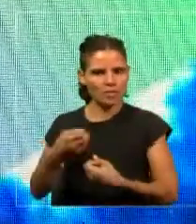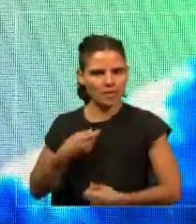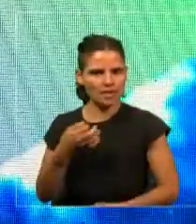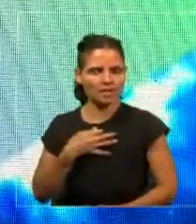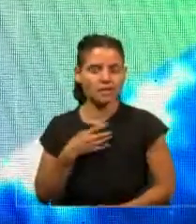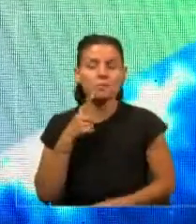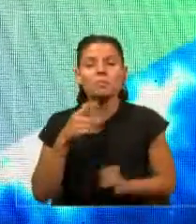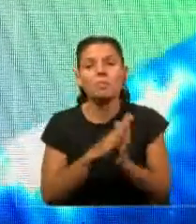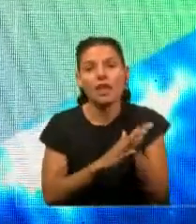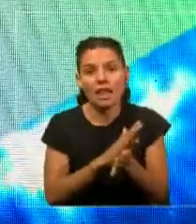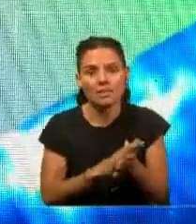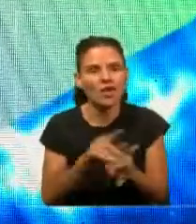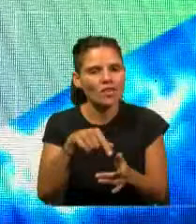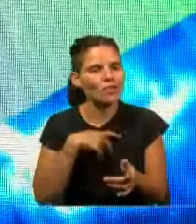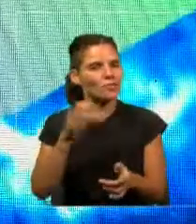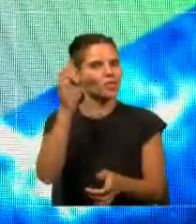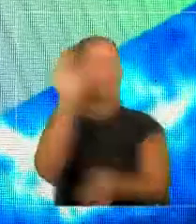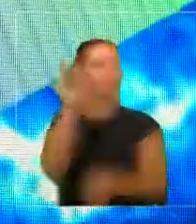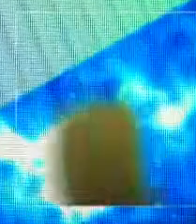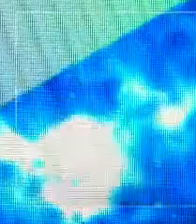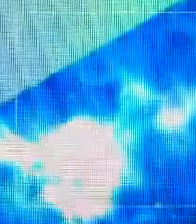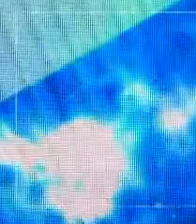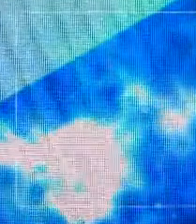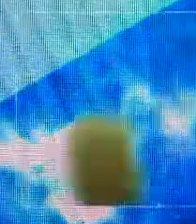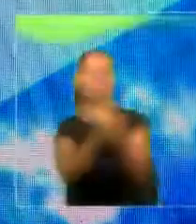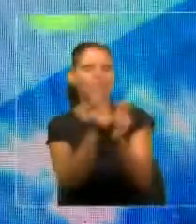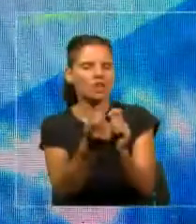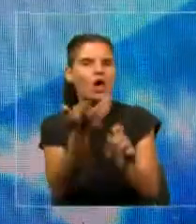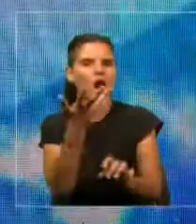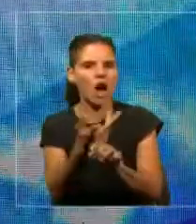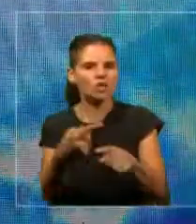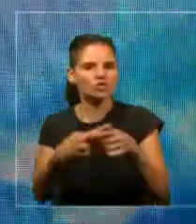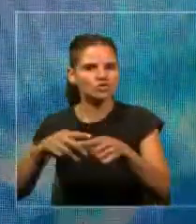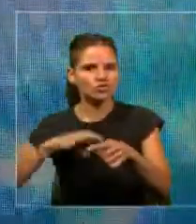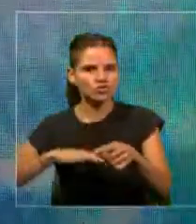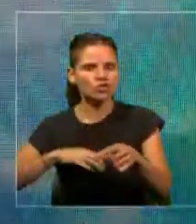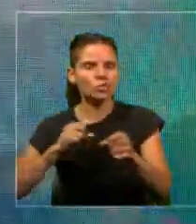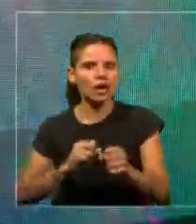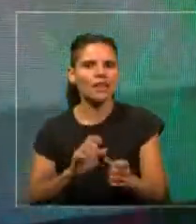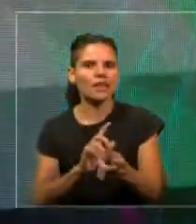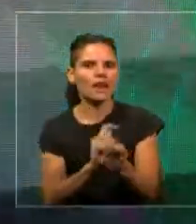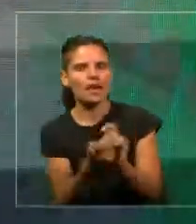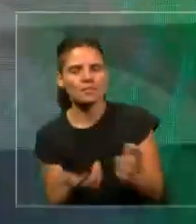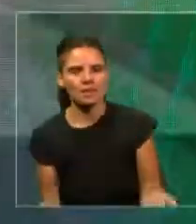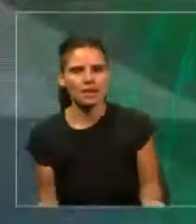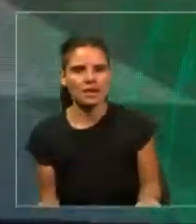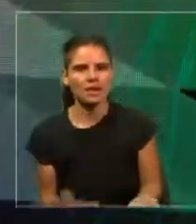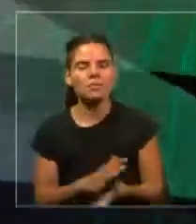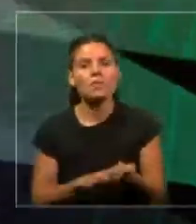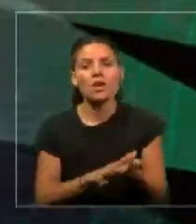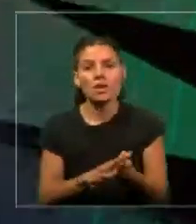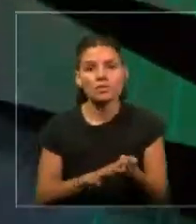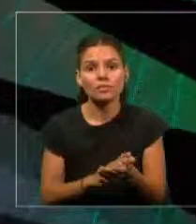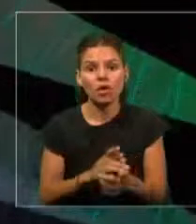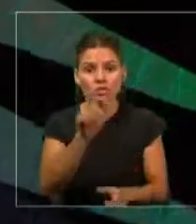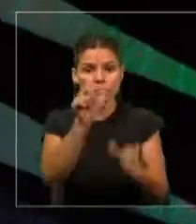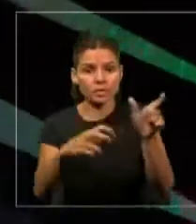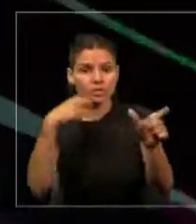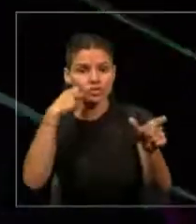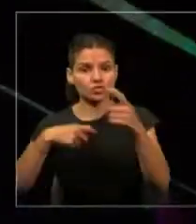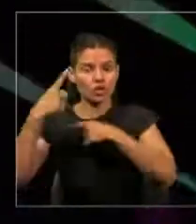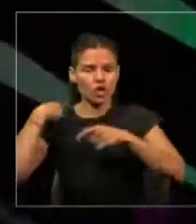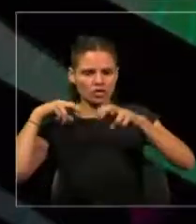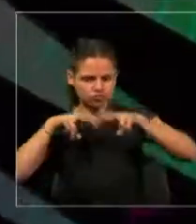el giro de civilización incluso. Vamos más lejos, antropológico, que